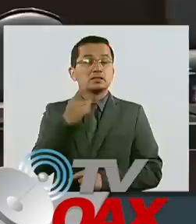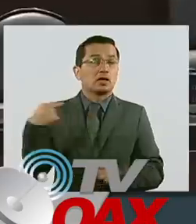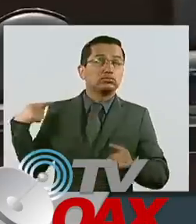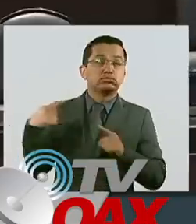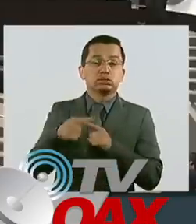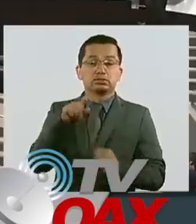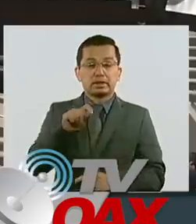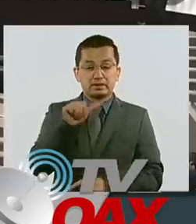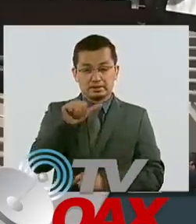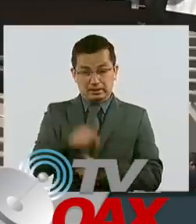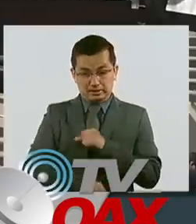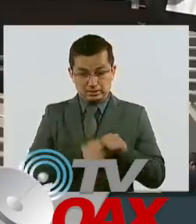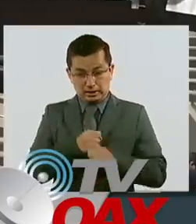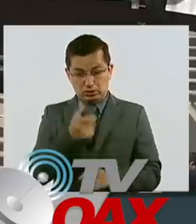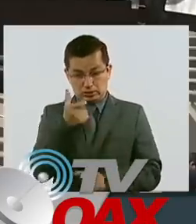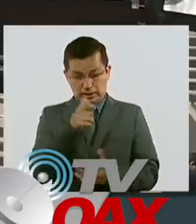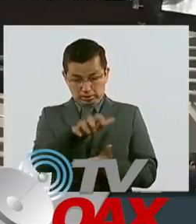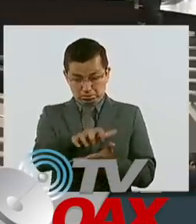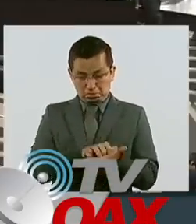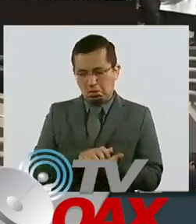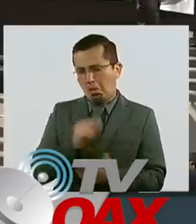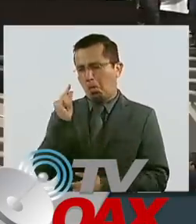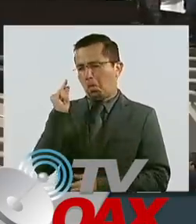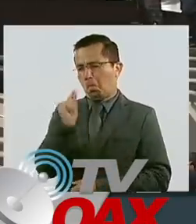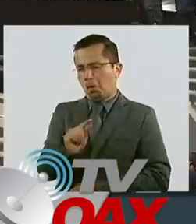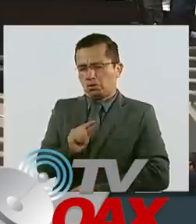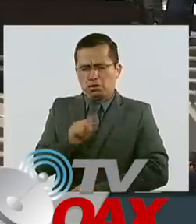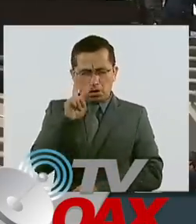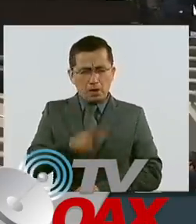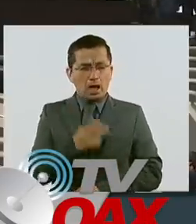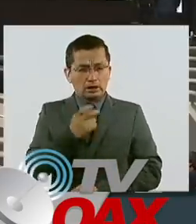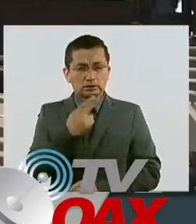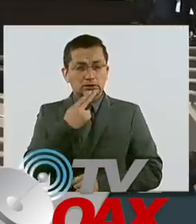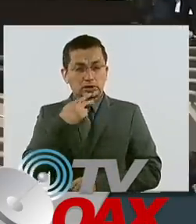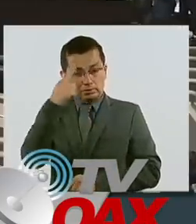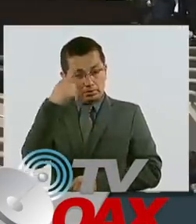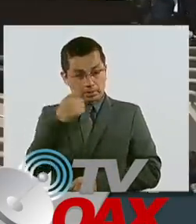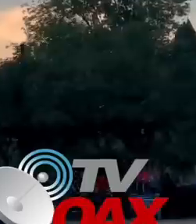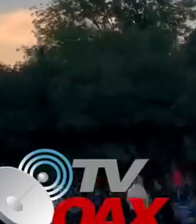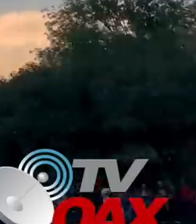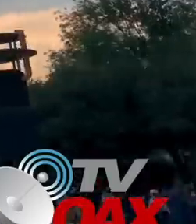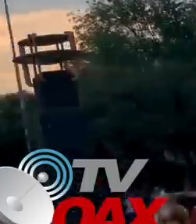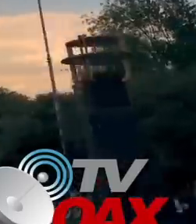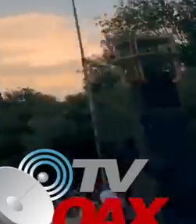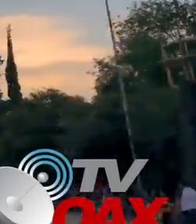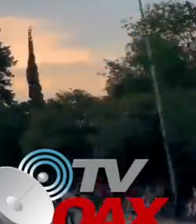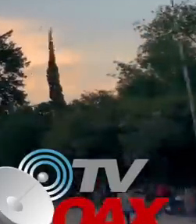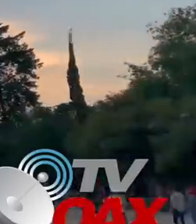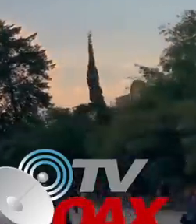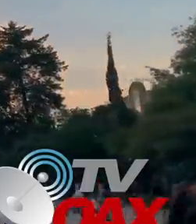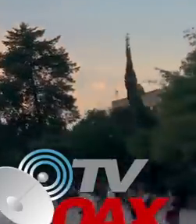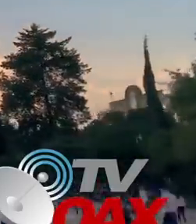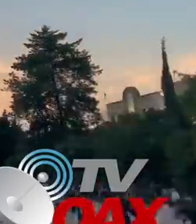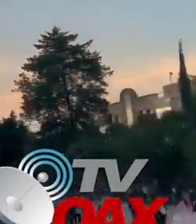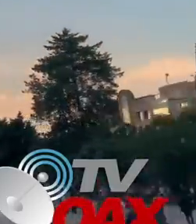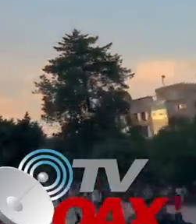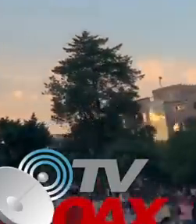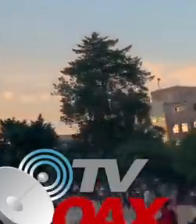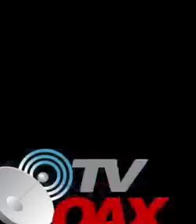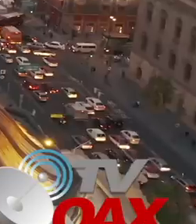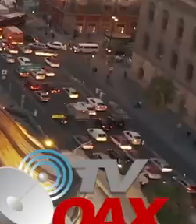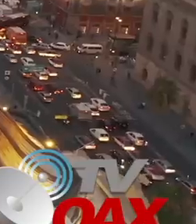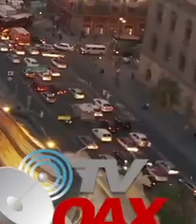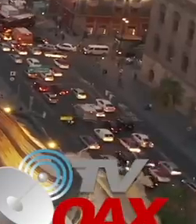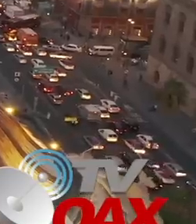iniciativa del presidente Andrés Manuel López Obrador de eliminarlo tras comprobarse que no hay